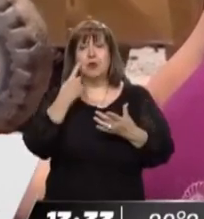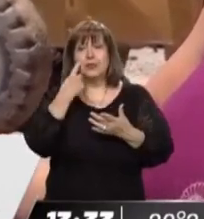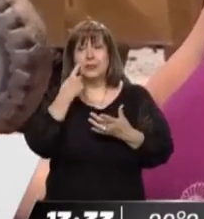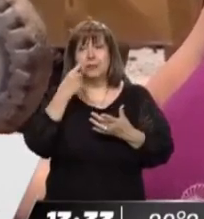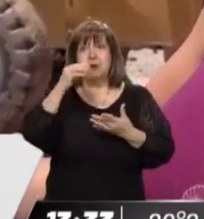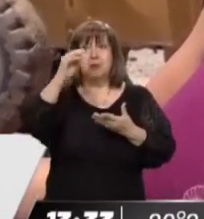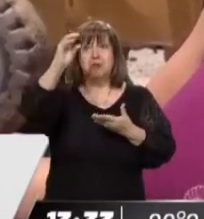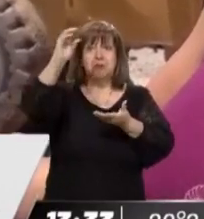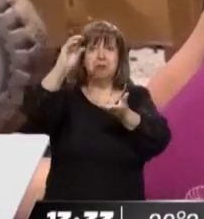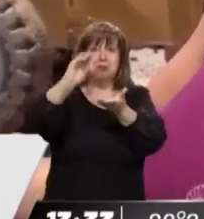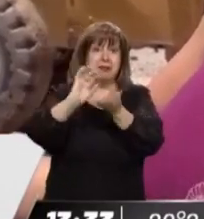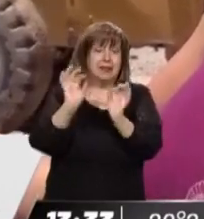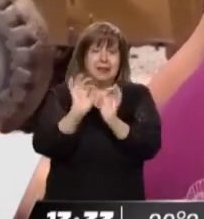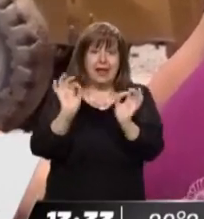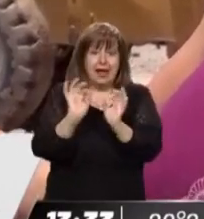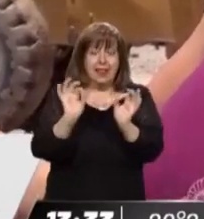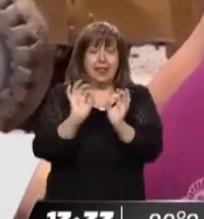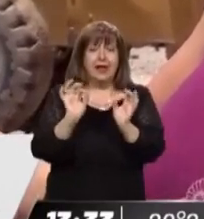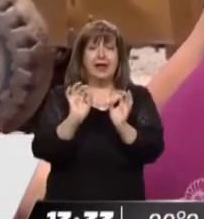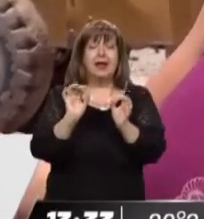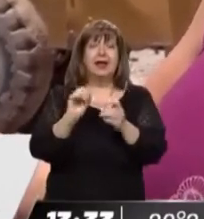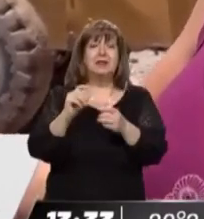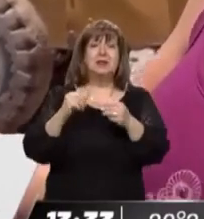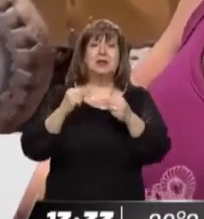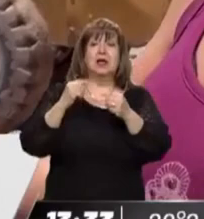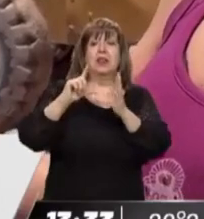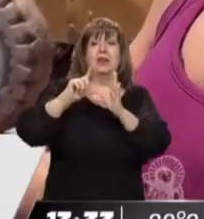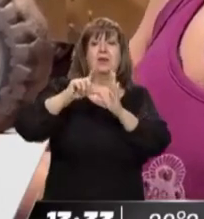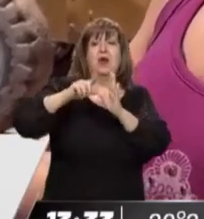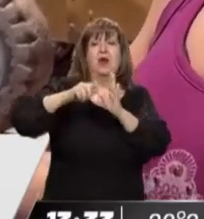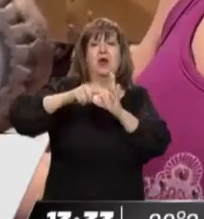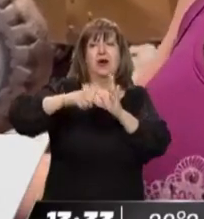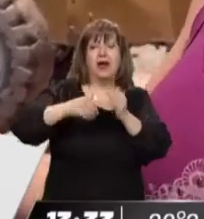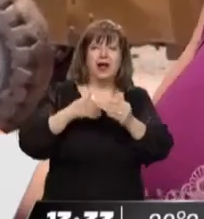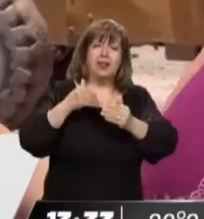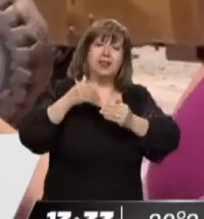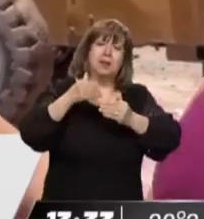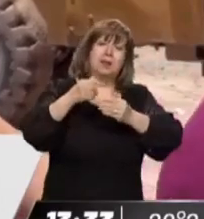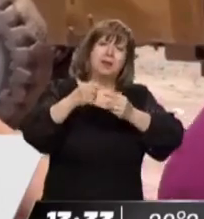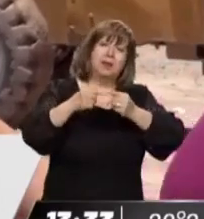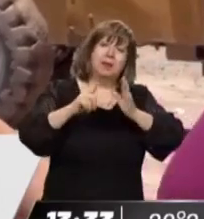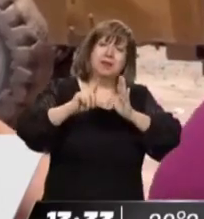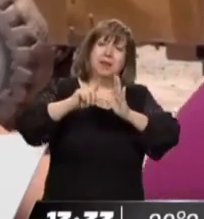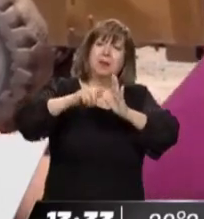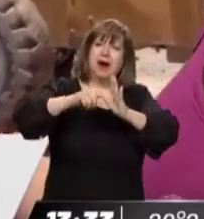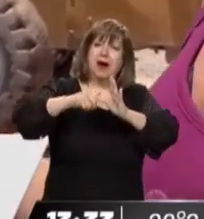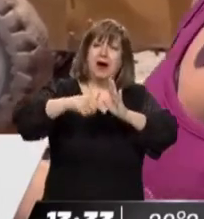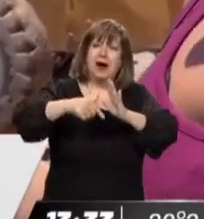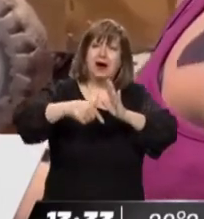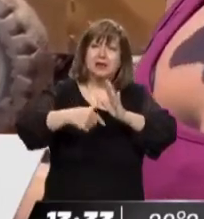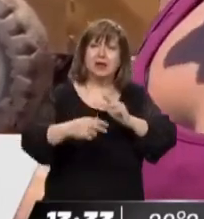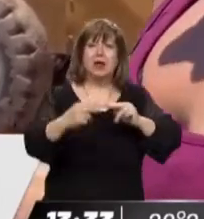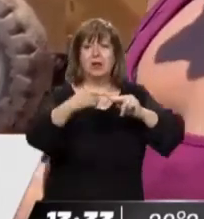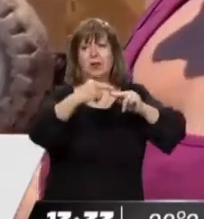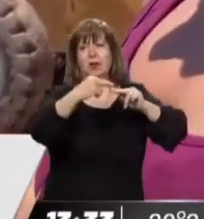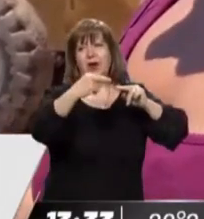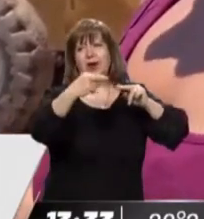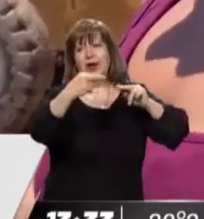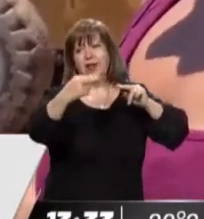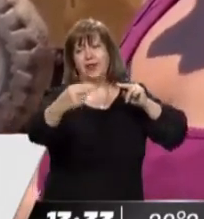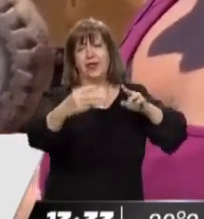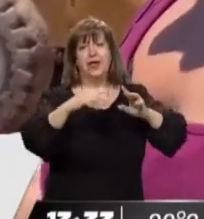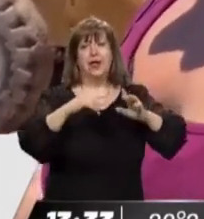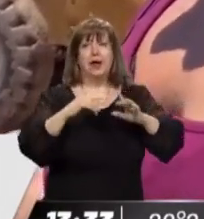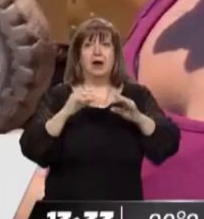municipios. Y bueno, eso ha hecho que se viniera ralentizando las obras y con estas medidas, por supuesto que hasta tanto no se sepa